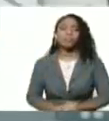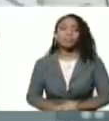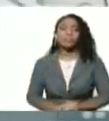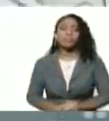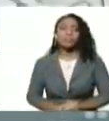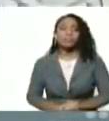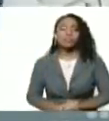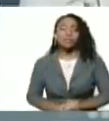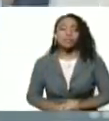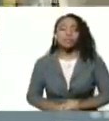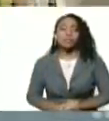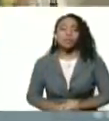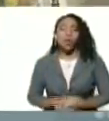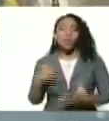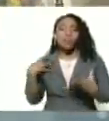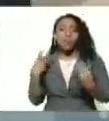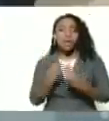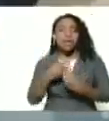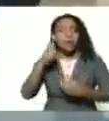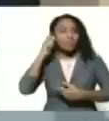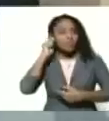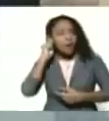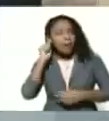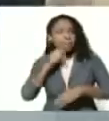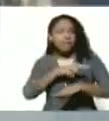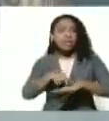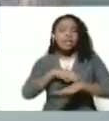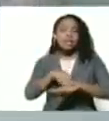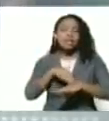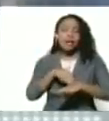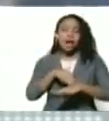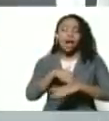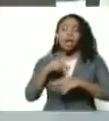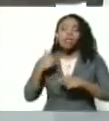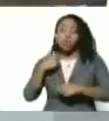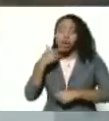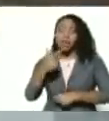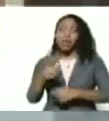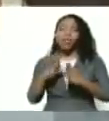Carolis Peras, compañera, ministra, y le digo a todo